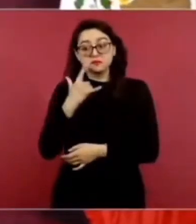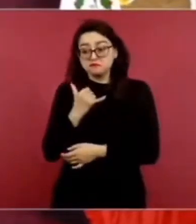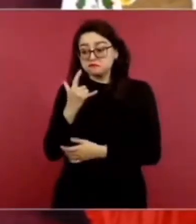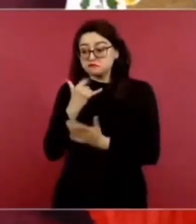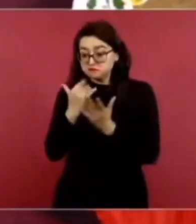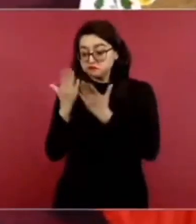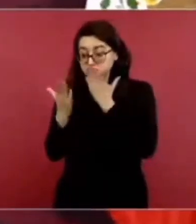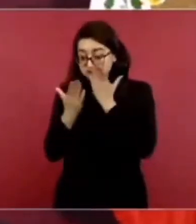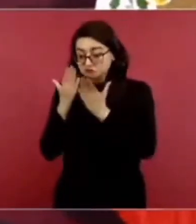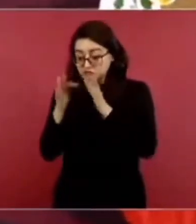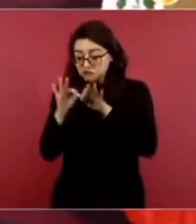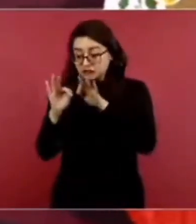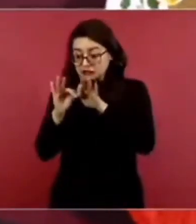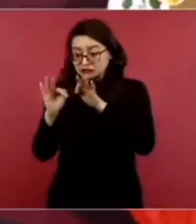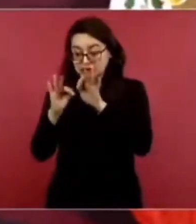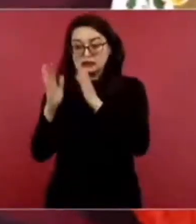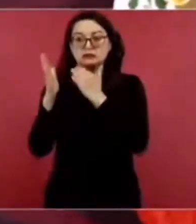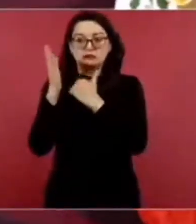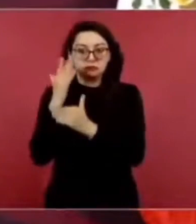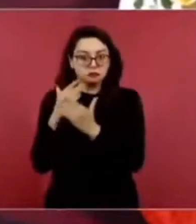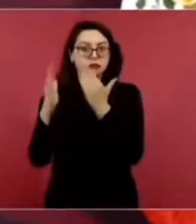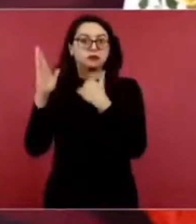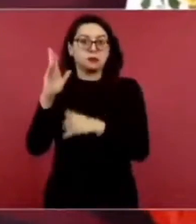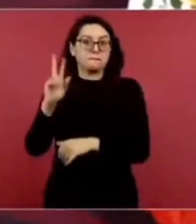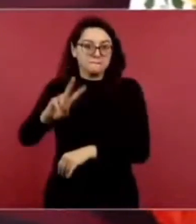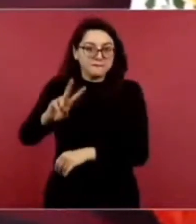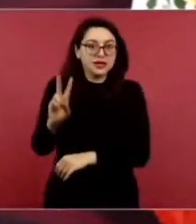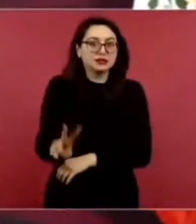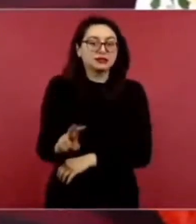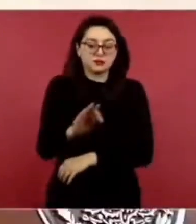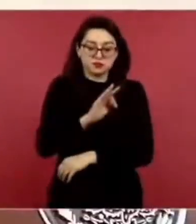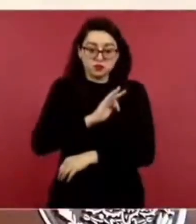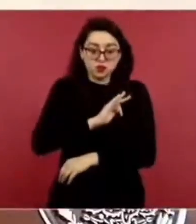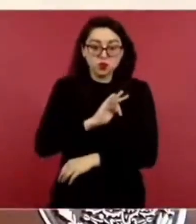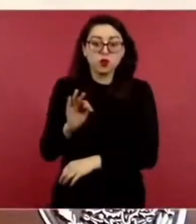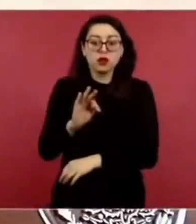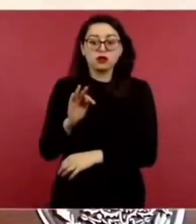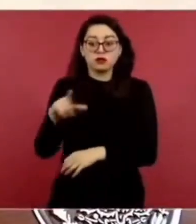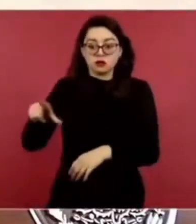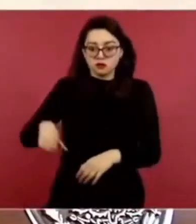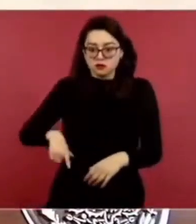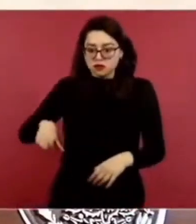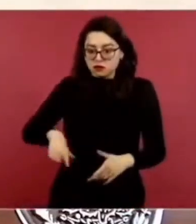que se puedan dar oportunidades para que